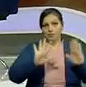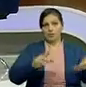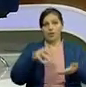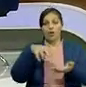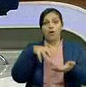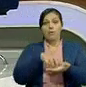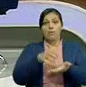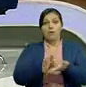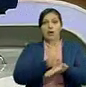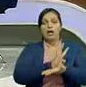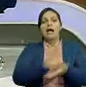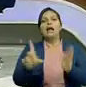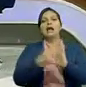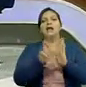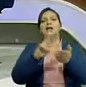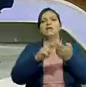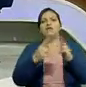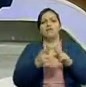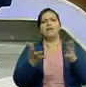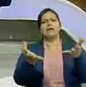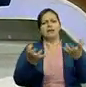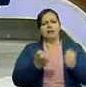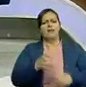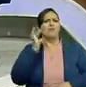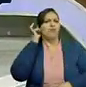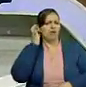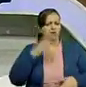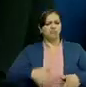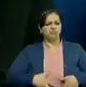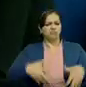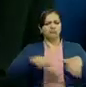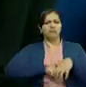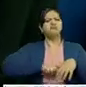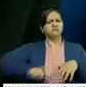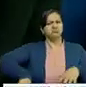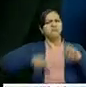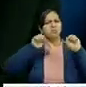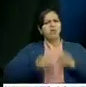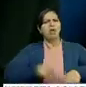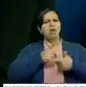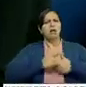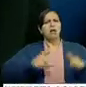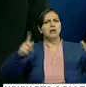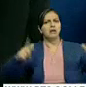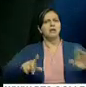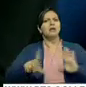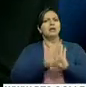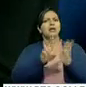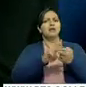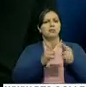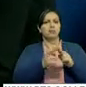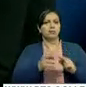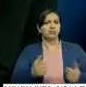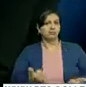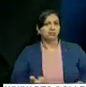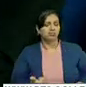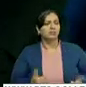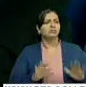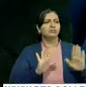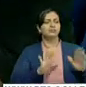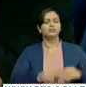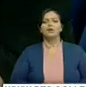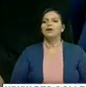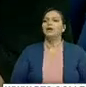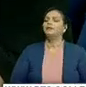personal. Por supuesto, yo creo que eso es importantísimo también. Antes de tomar una decisión tan importante, coincido con usted. Ahora, debo decirle algo, y aquí lo digo